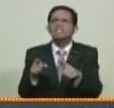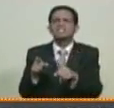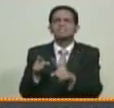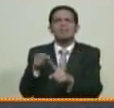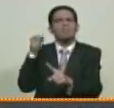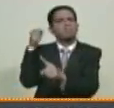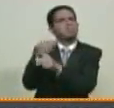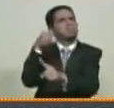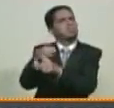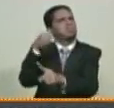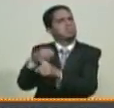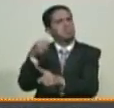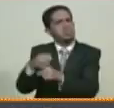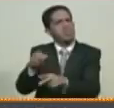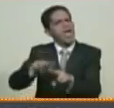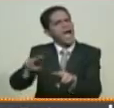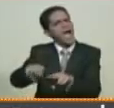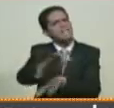venezolano